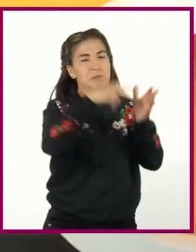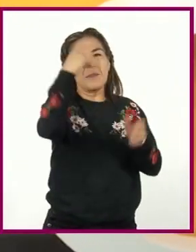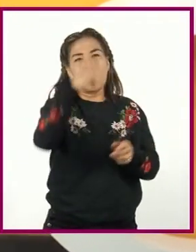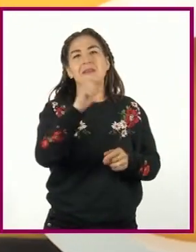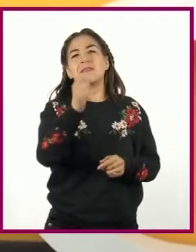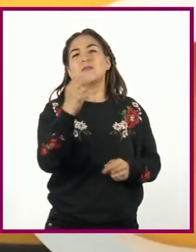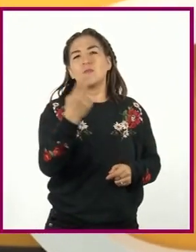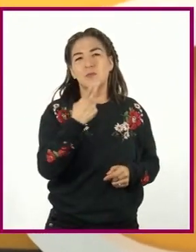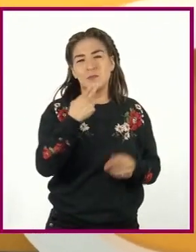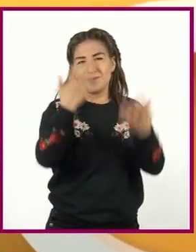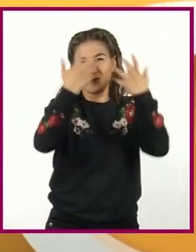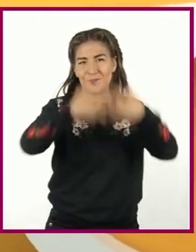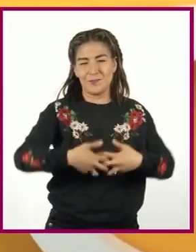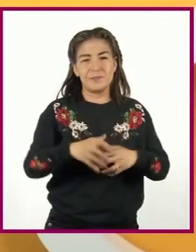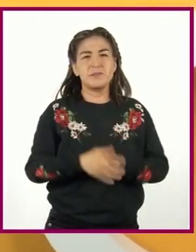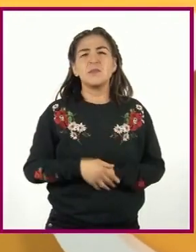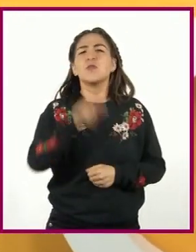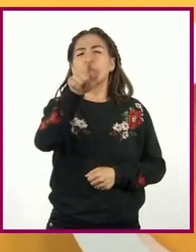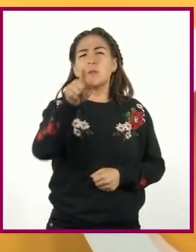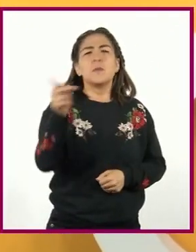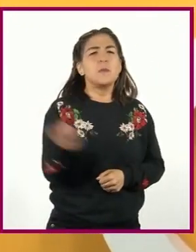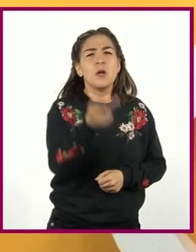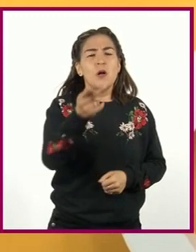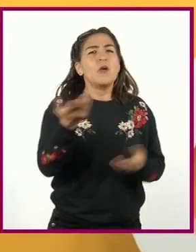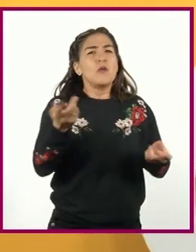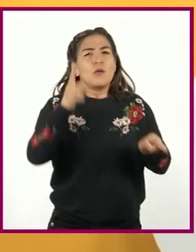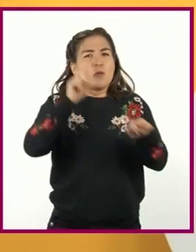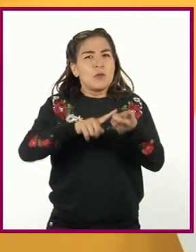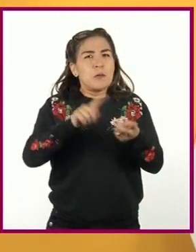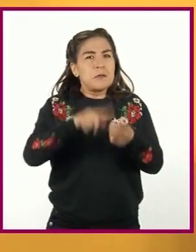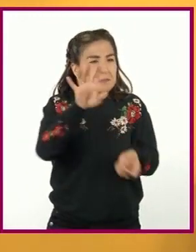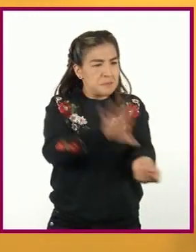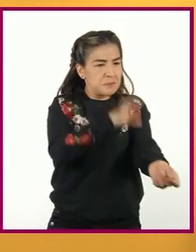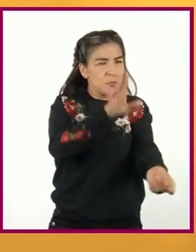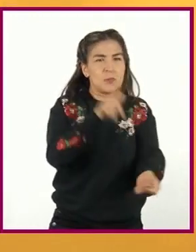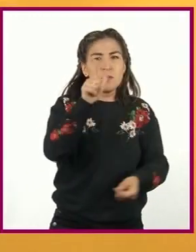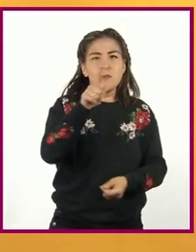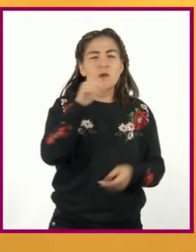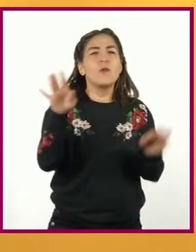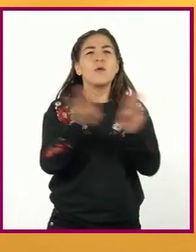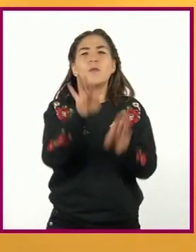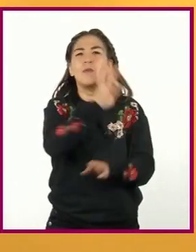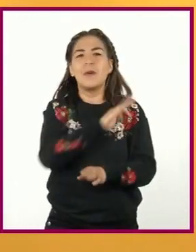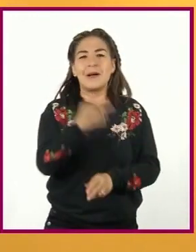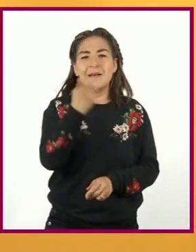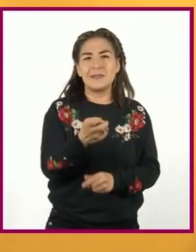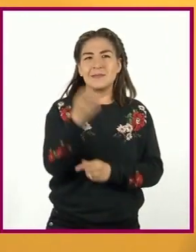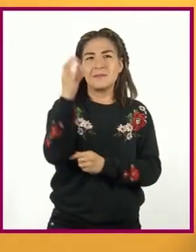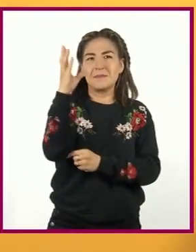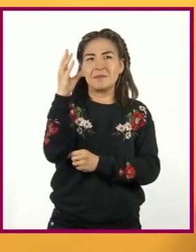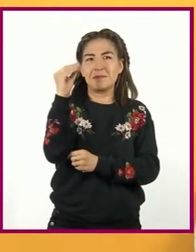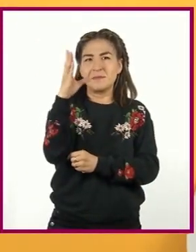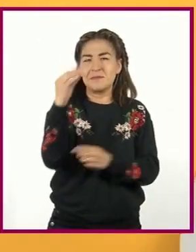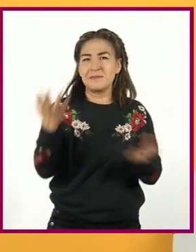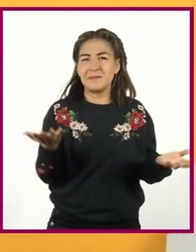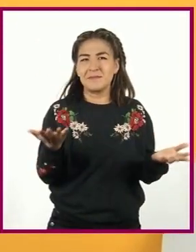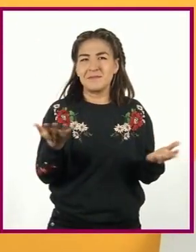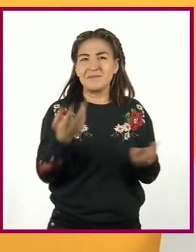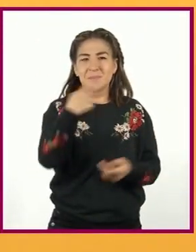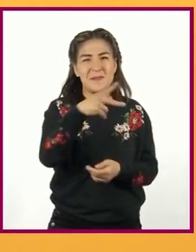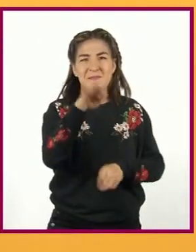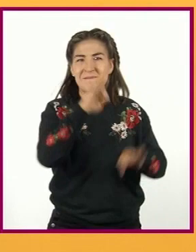hacerlo funcionar. ¿Alguna vez te has preguntado de dónde viene esta energía o cómo es posible este fenómeno